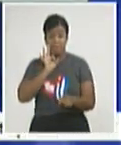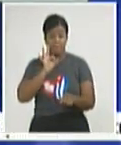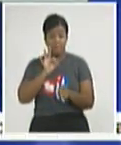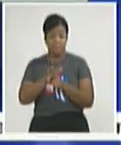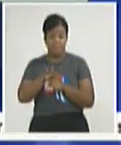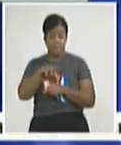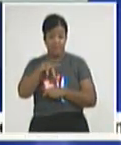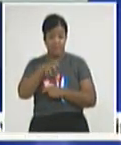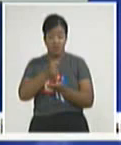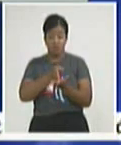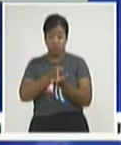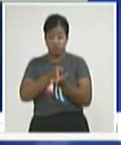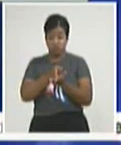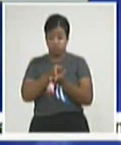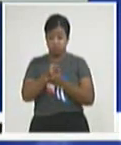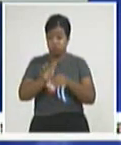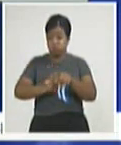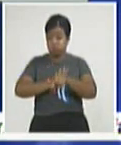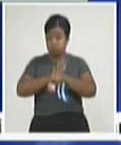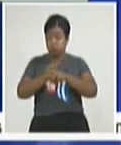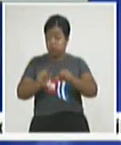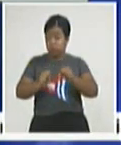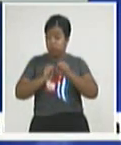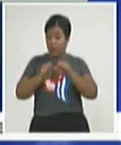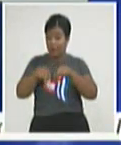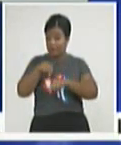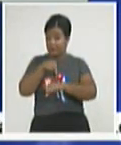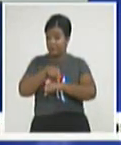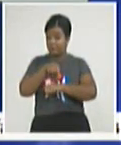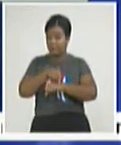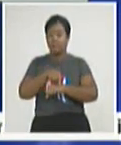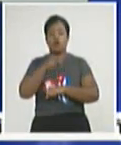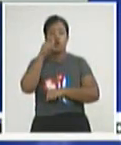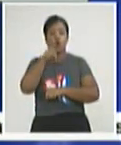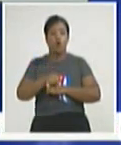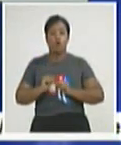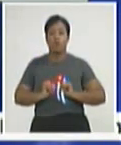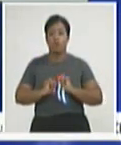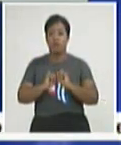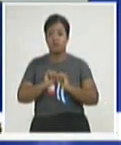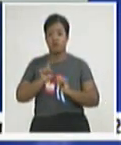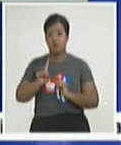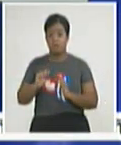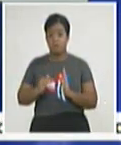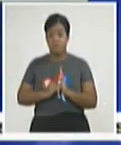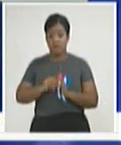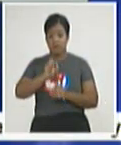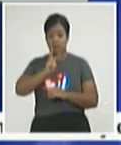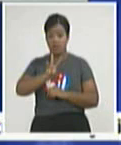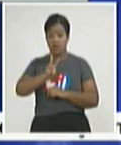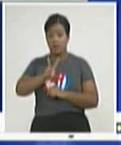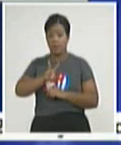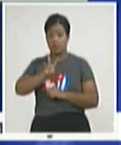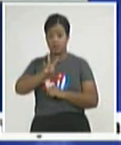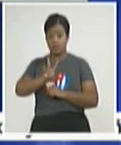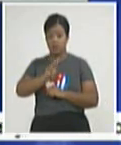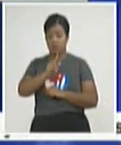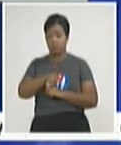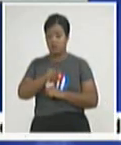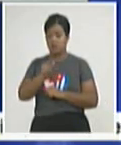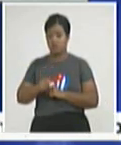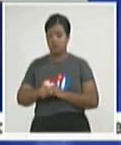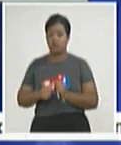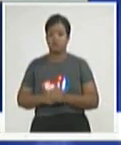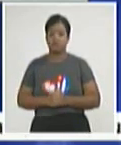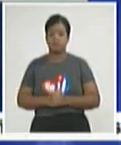sigue concentrando toda la atención en estos momentos, hoy reporta 1.323 casos autóctonos,